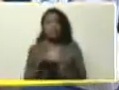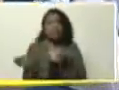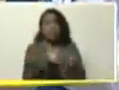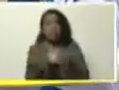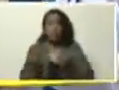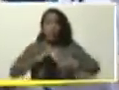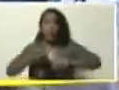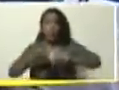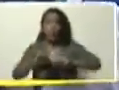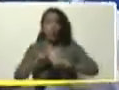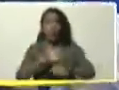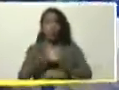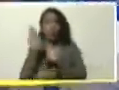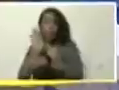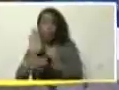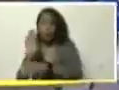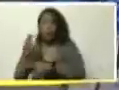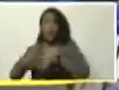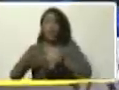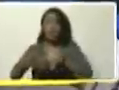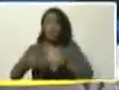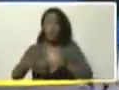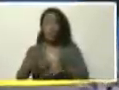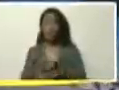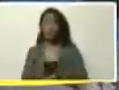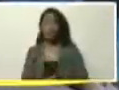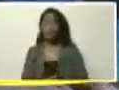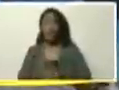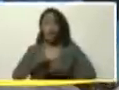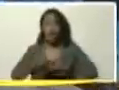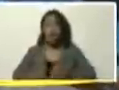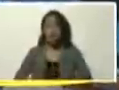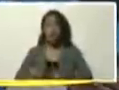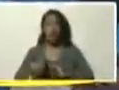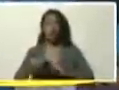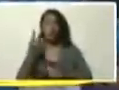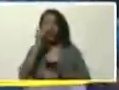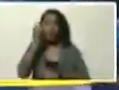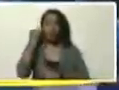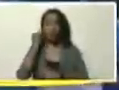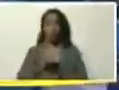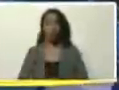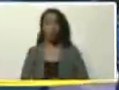para mantener a los muchachos, a los hijos e hijas.